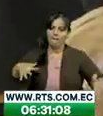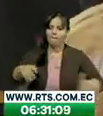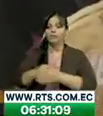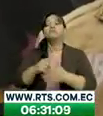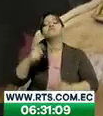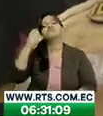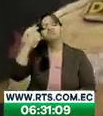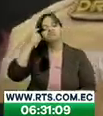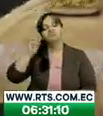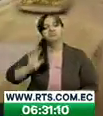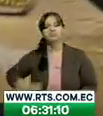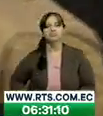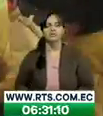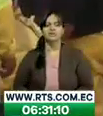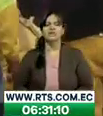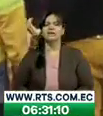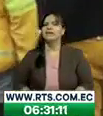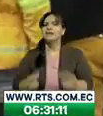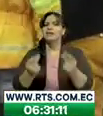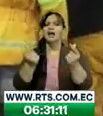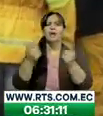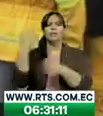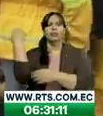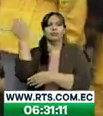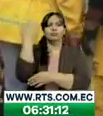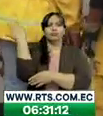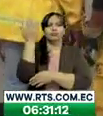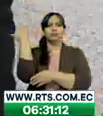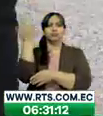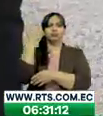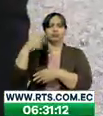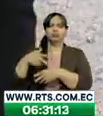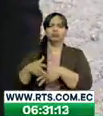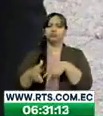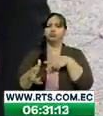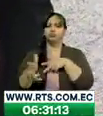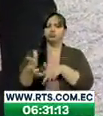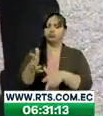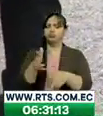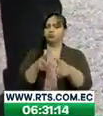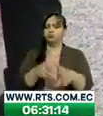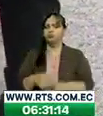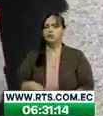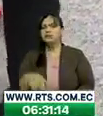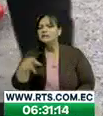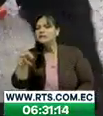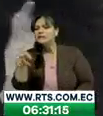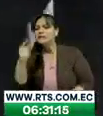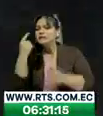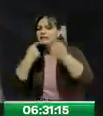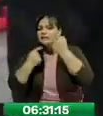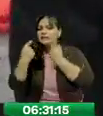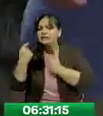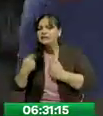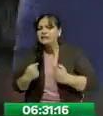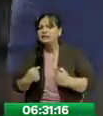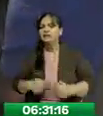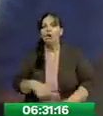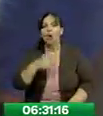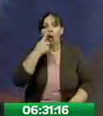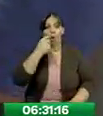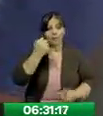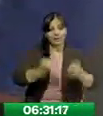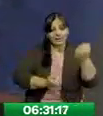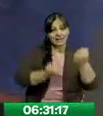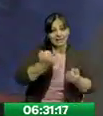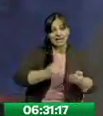a los sobrevivientes a casas de salud cercanas. El conductor y la copiloto, su hermana, murieron en el acto,